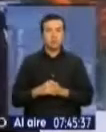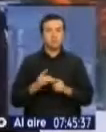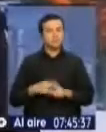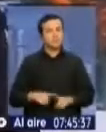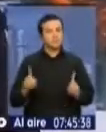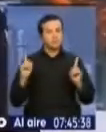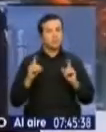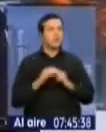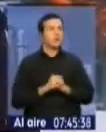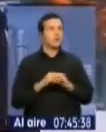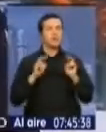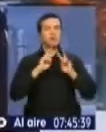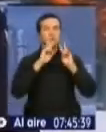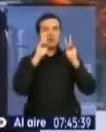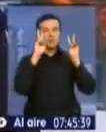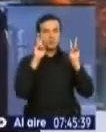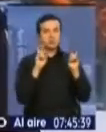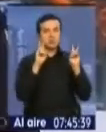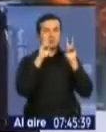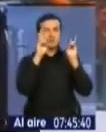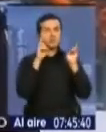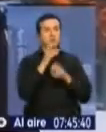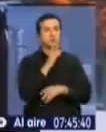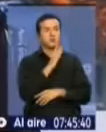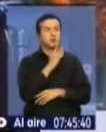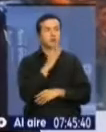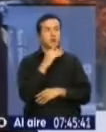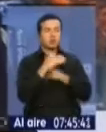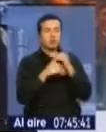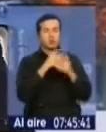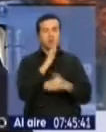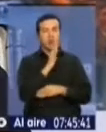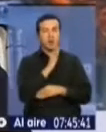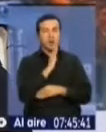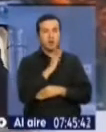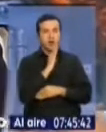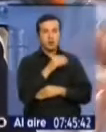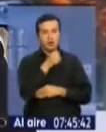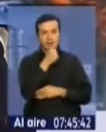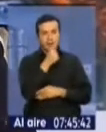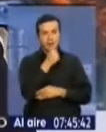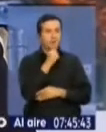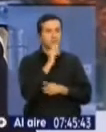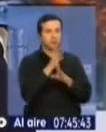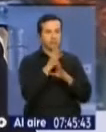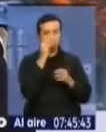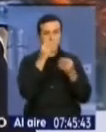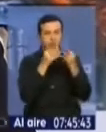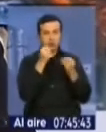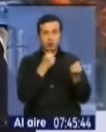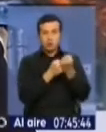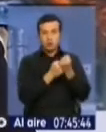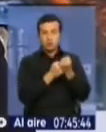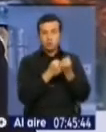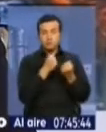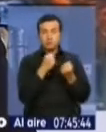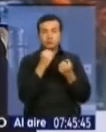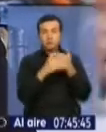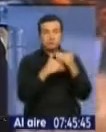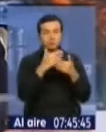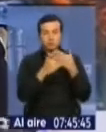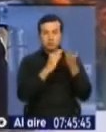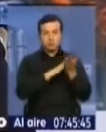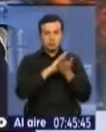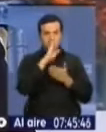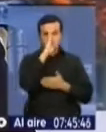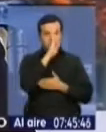vamos al tema del sistema de oralidad y el código de proceso. El sistema de oralidad, fundamentalmente, ¿contribuye a procesos de